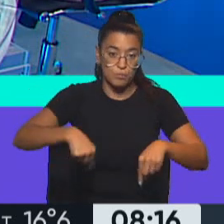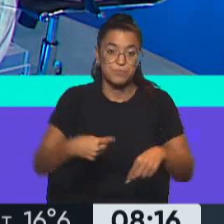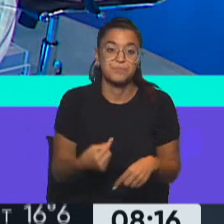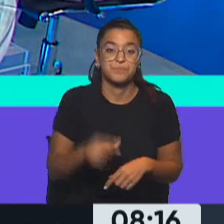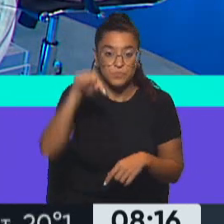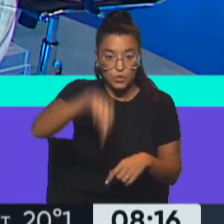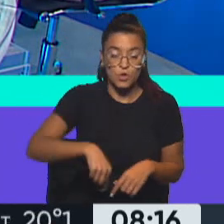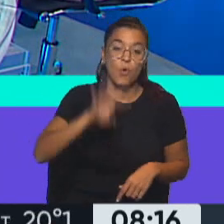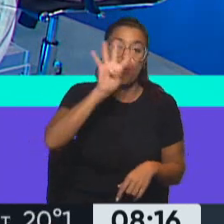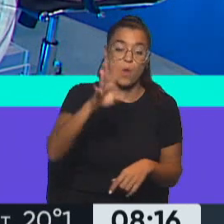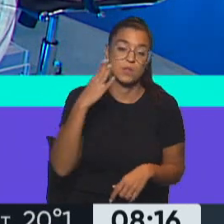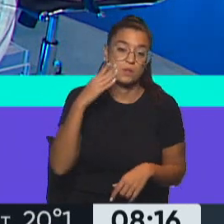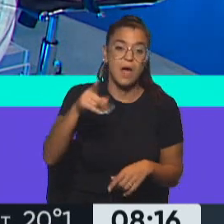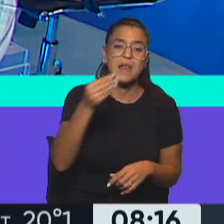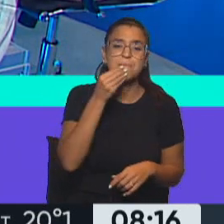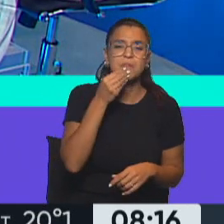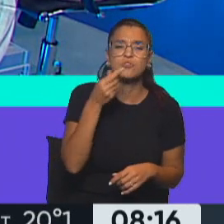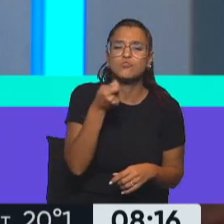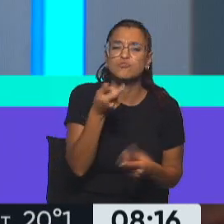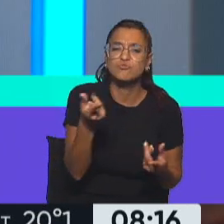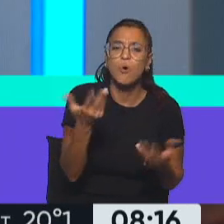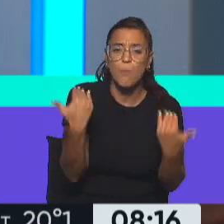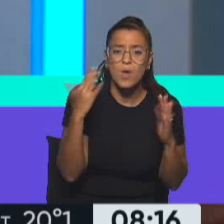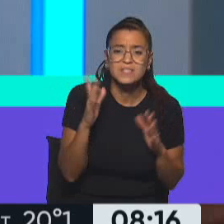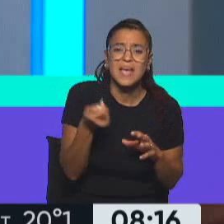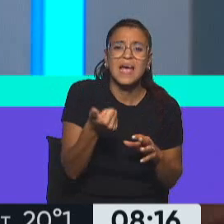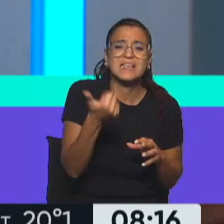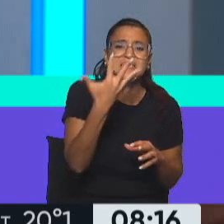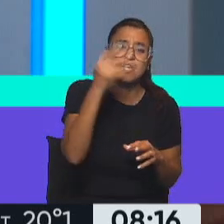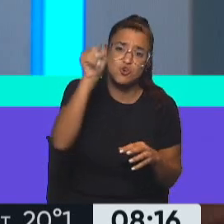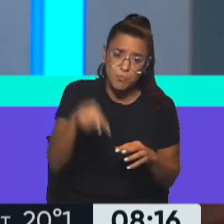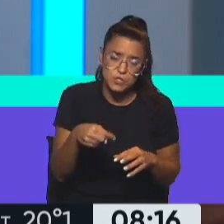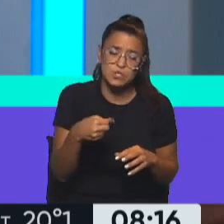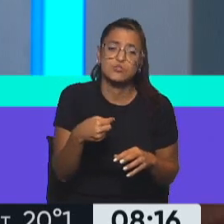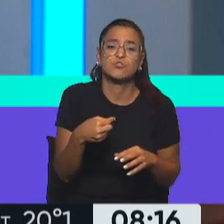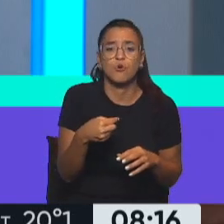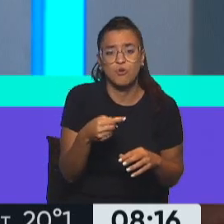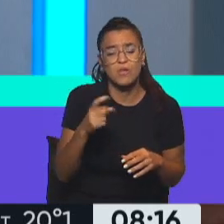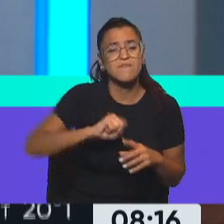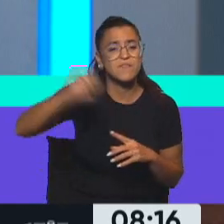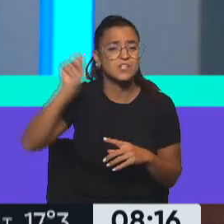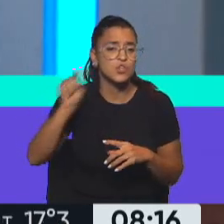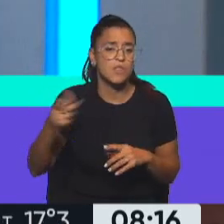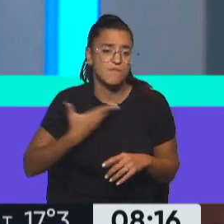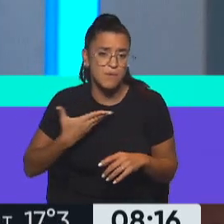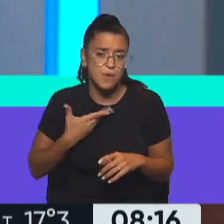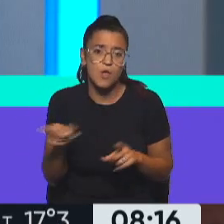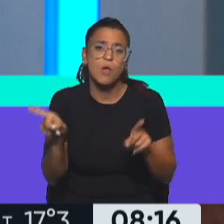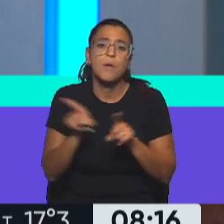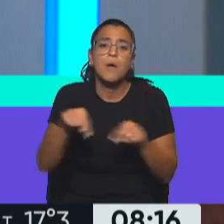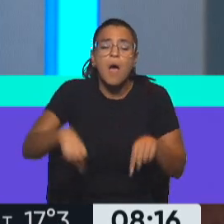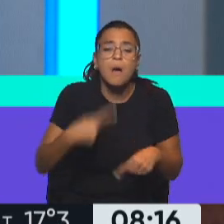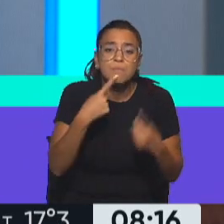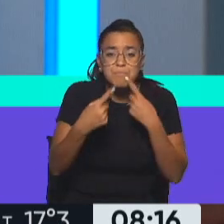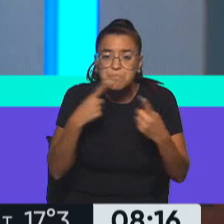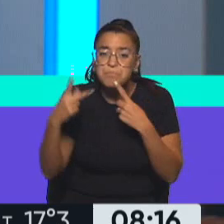4%. Sí, hoy a las 16 ¿Y en horas. alimentos cuánto? Y en alimentos puede estar cerca del 5% de inflación de febrero, es lo que dan a conocer